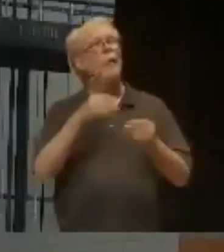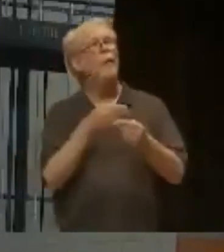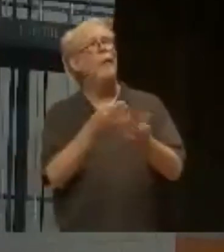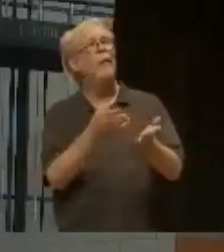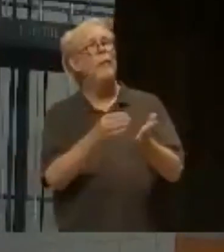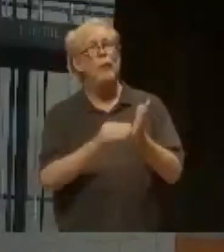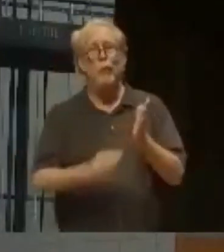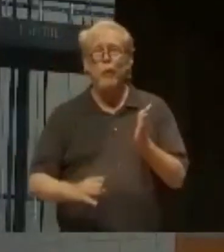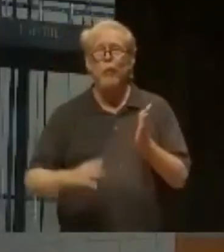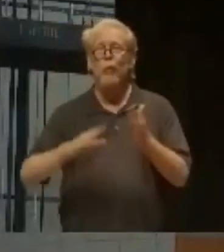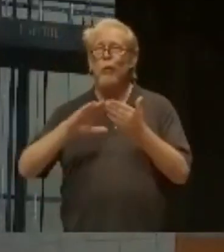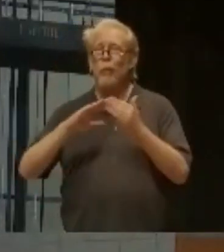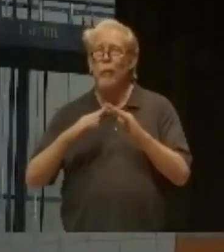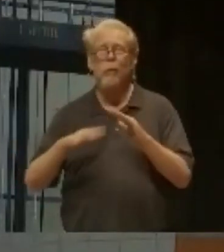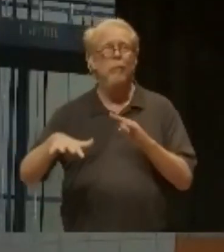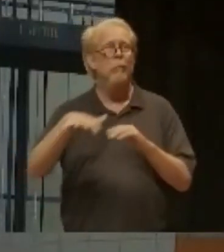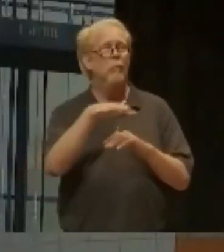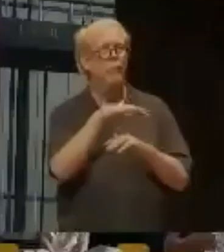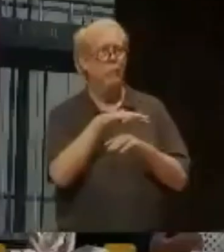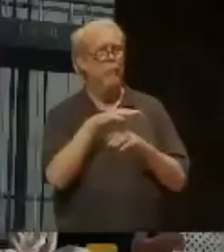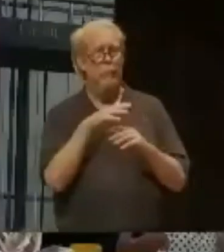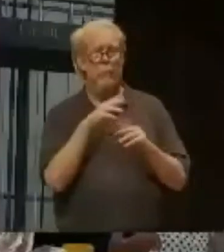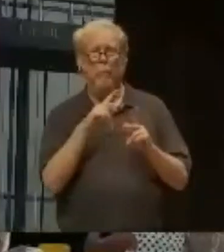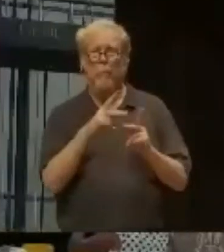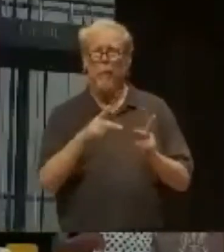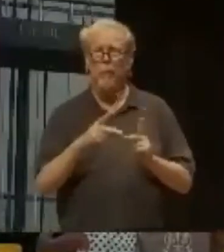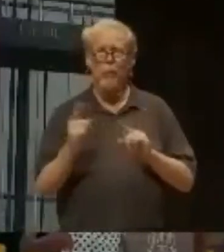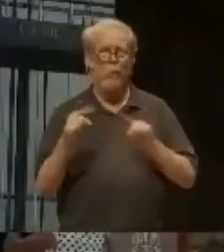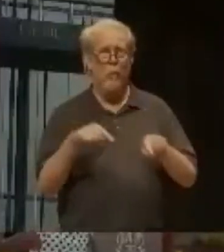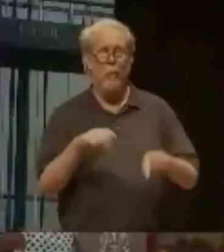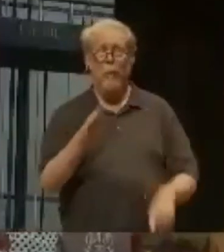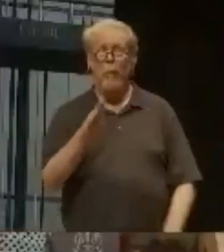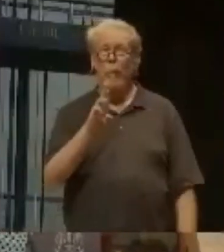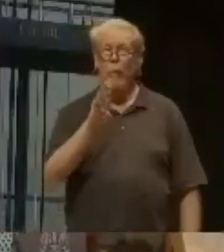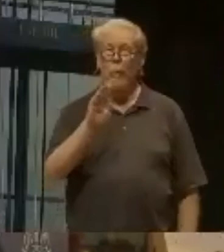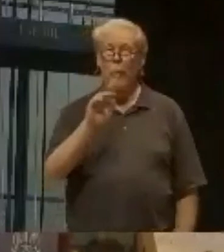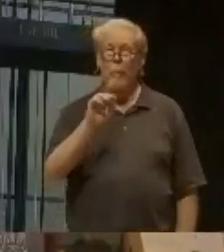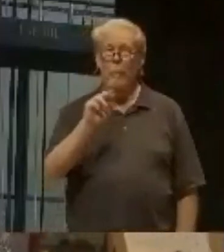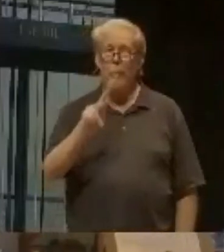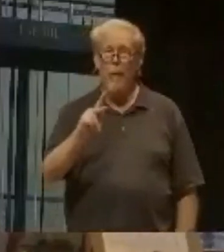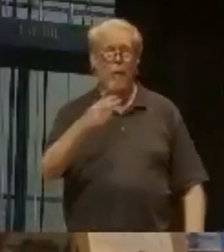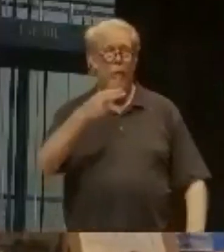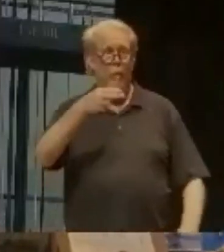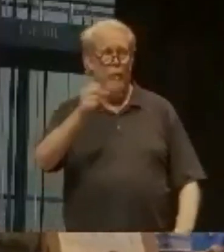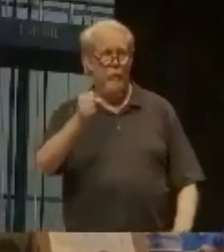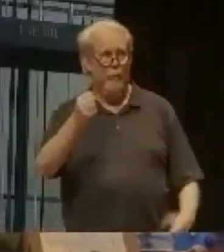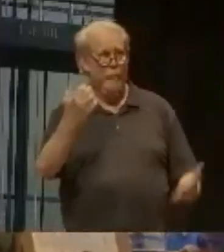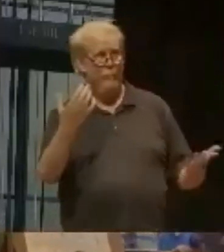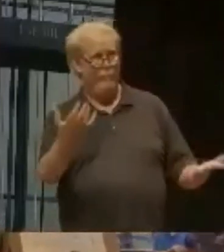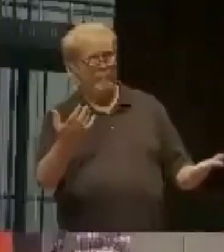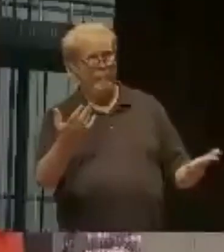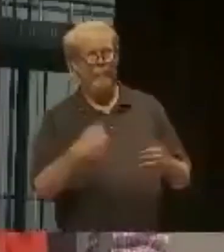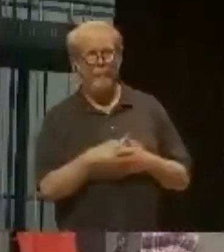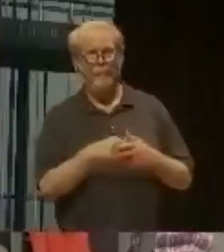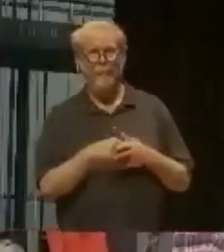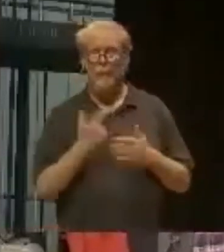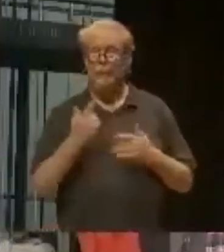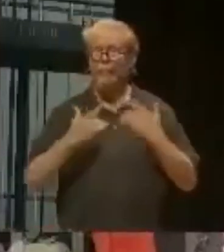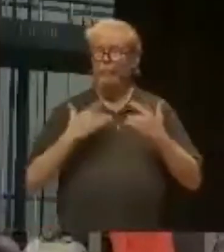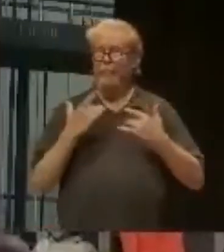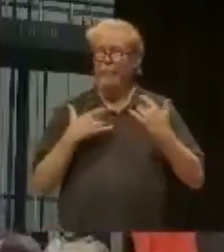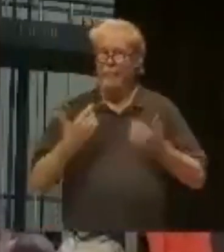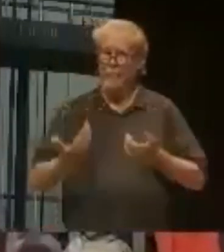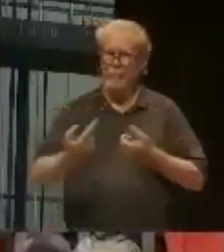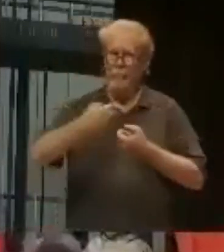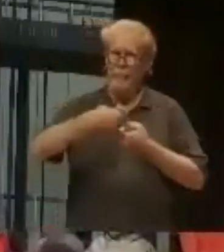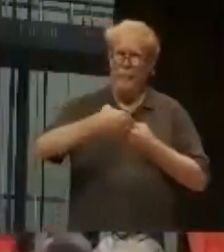maestros. Dará la oportunidad también para que todos en la comunidad se sientan orgullosos. Burbank High School, antes y